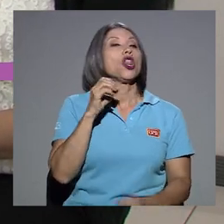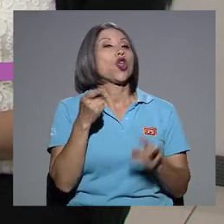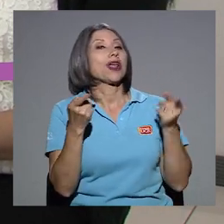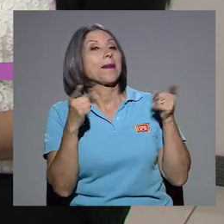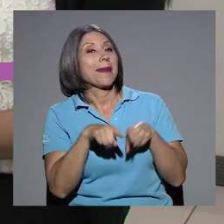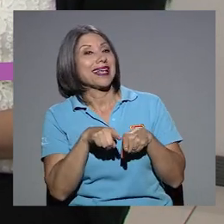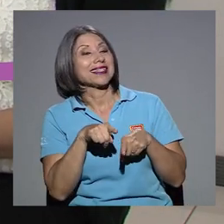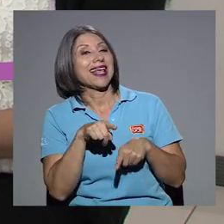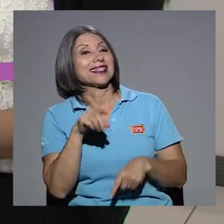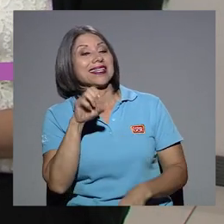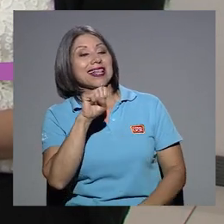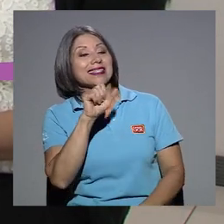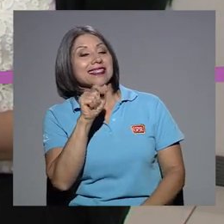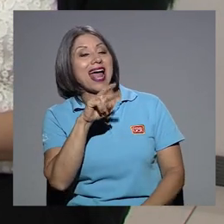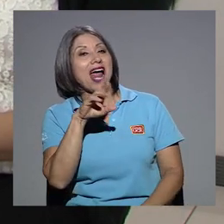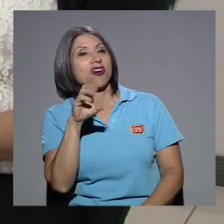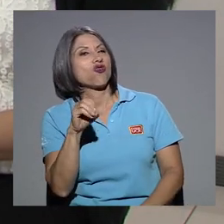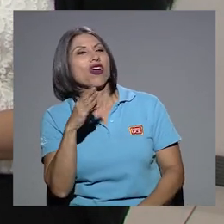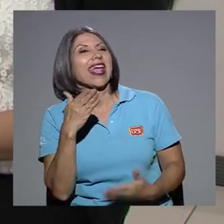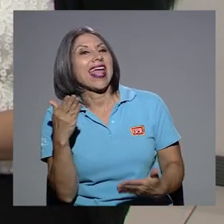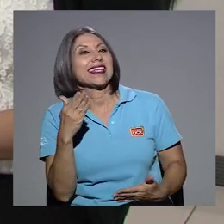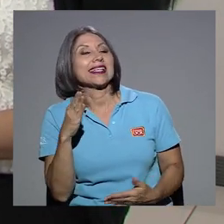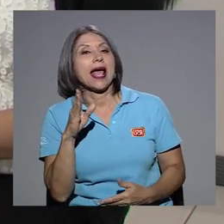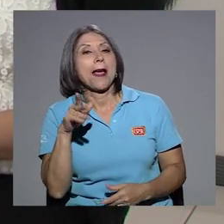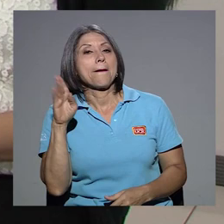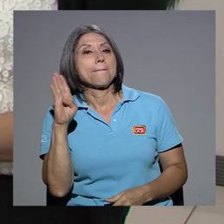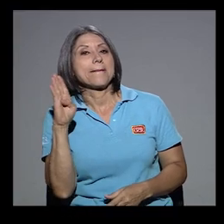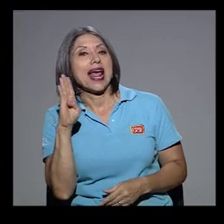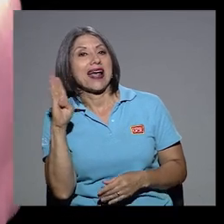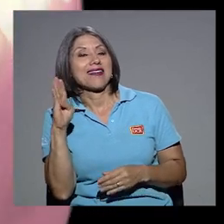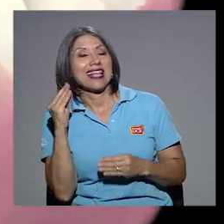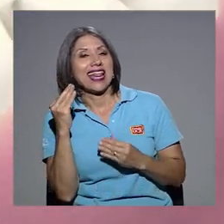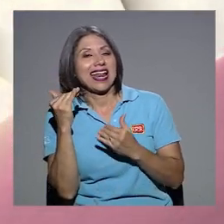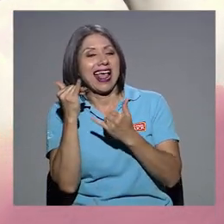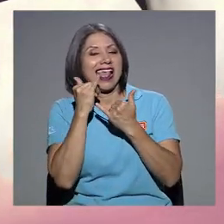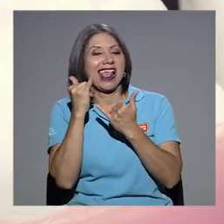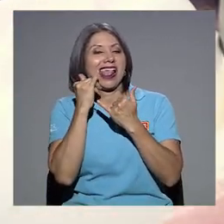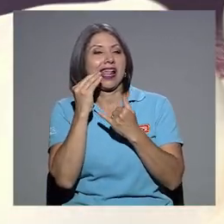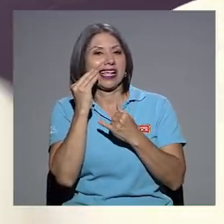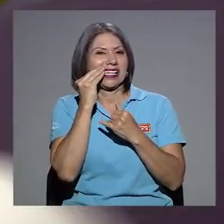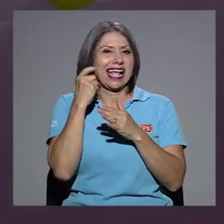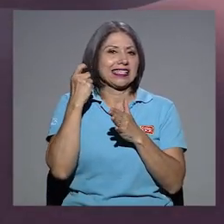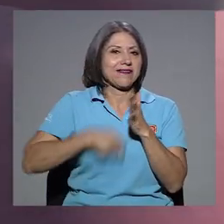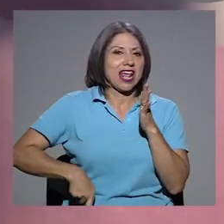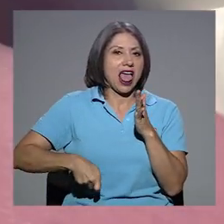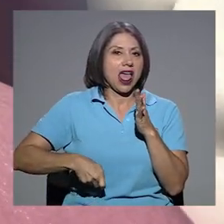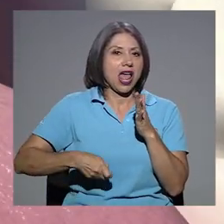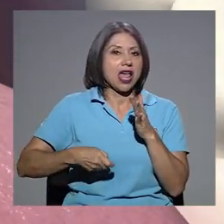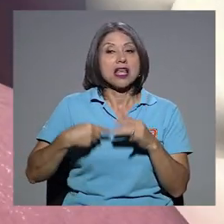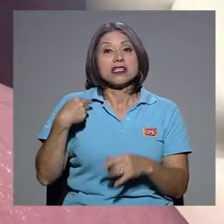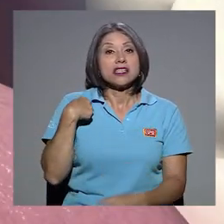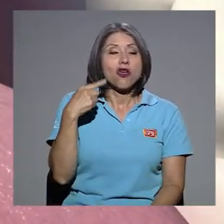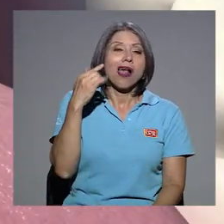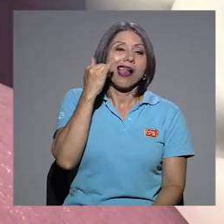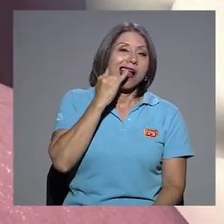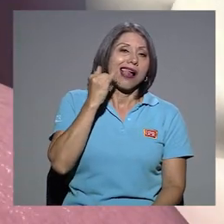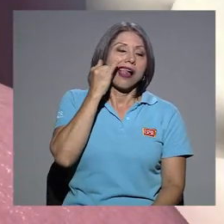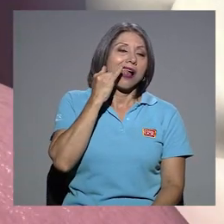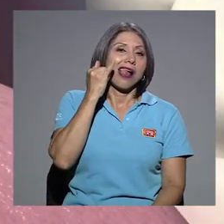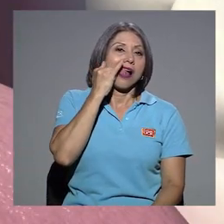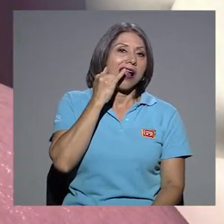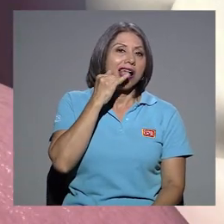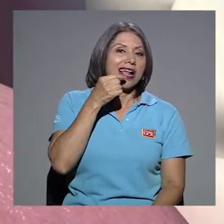sarro es placa bacteriana calcificada. Ajá. Si yo permito que haya acumulación de placa bacteriana en mi boca y no la remuevo a